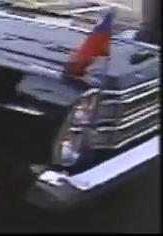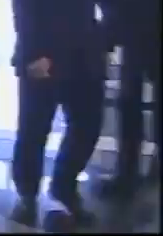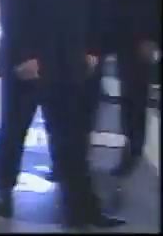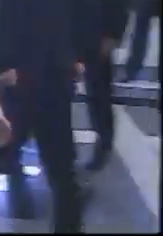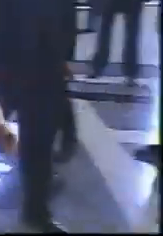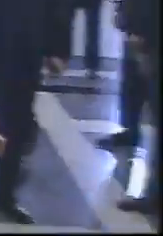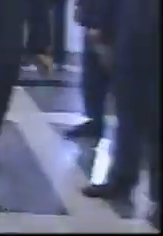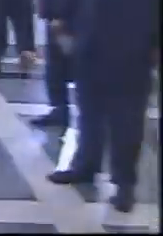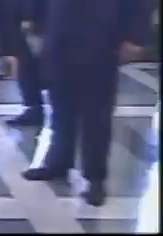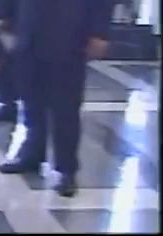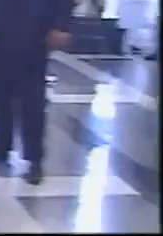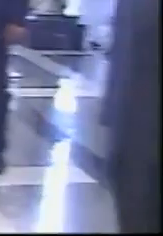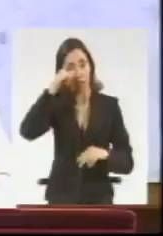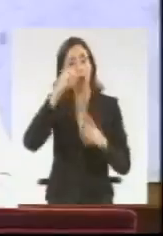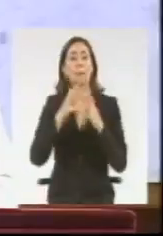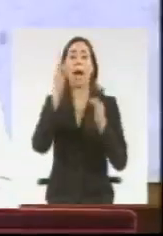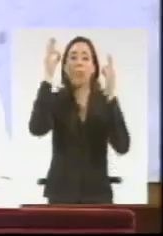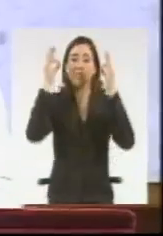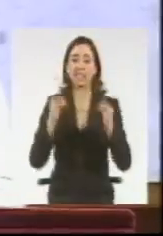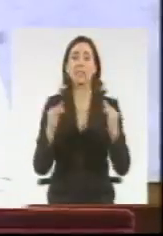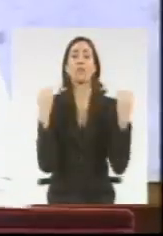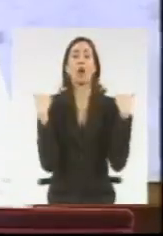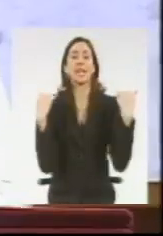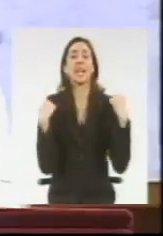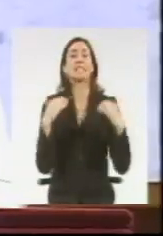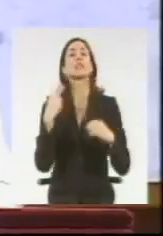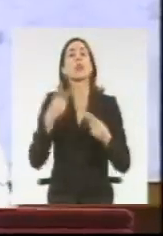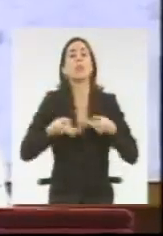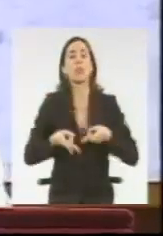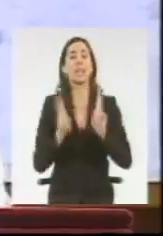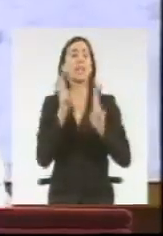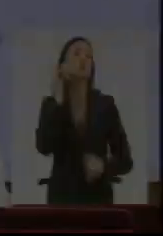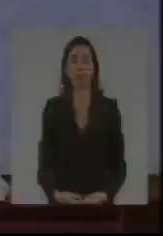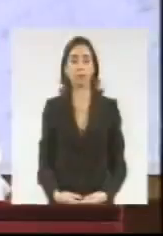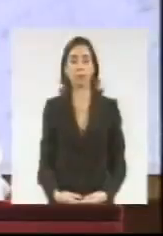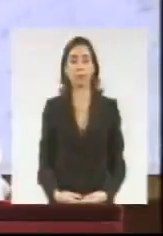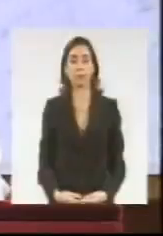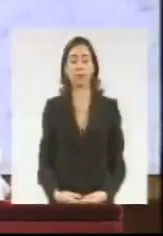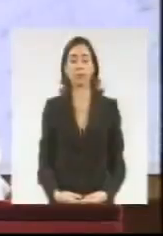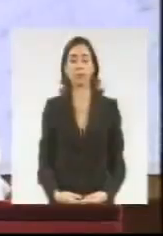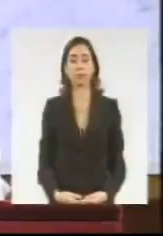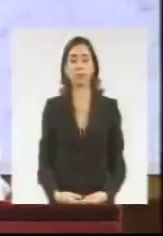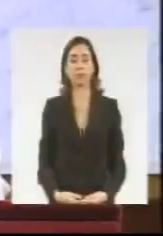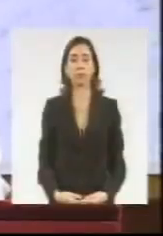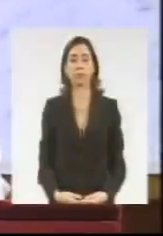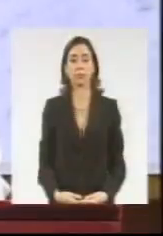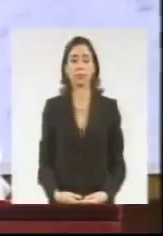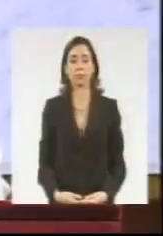Mi gobierno apoyará el modo más decisivo el ejercicio efectivo de los derechos de la mujer.